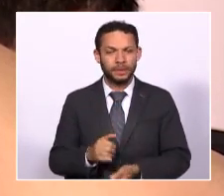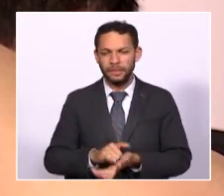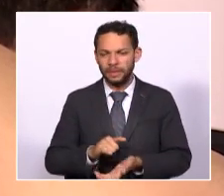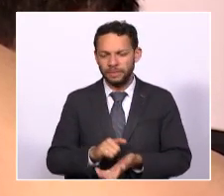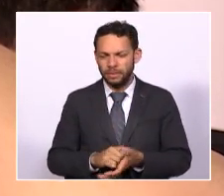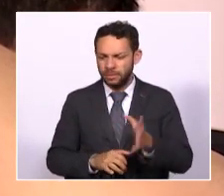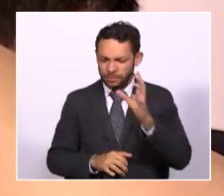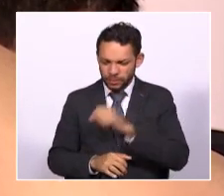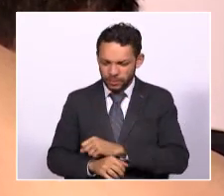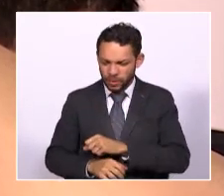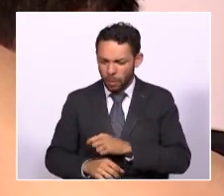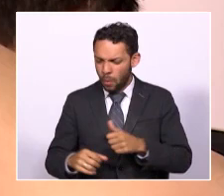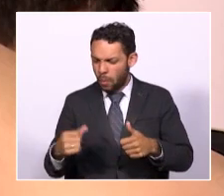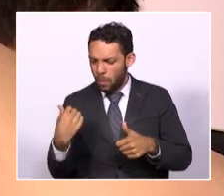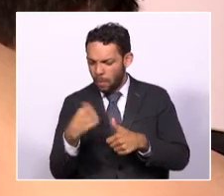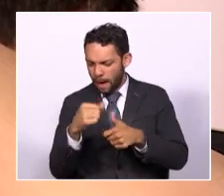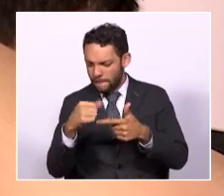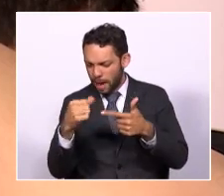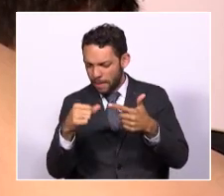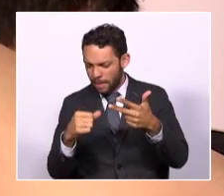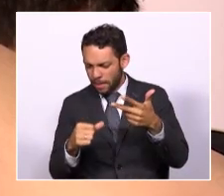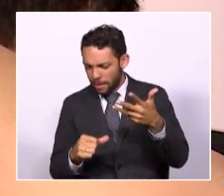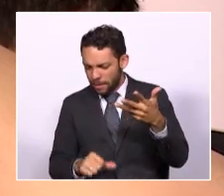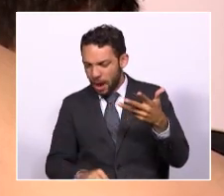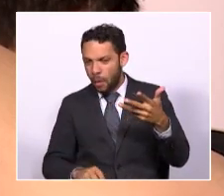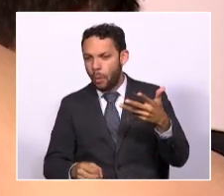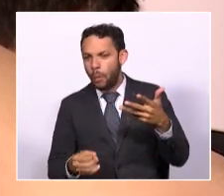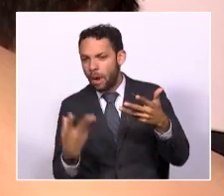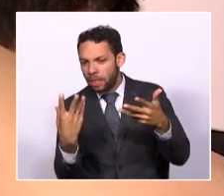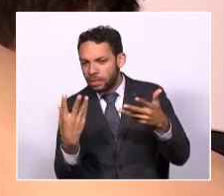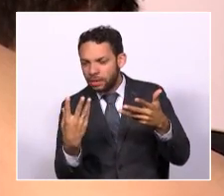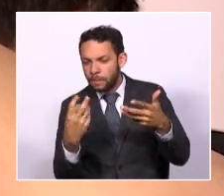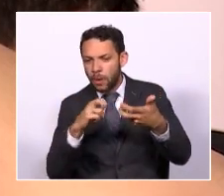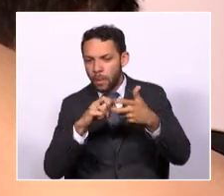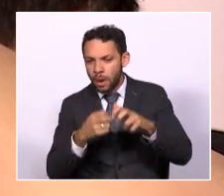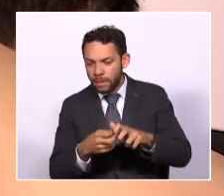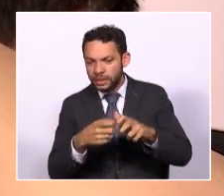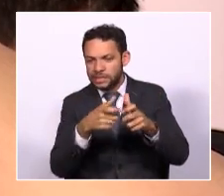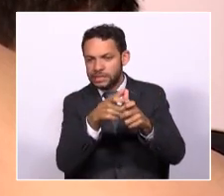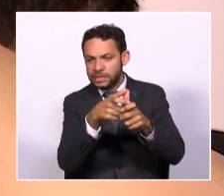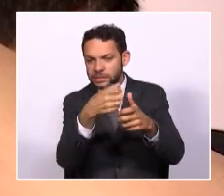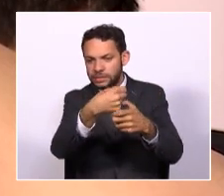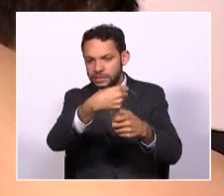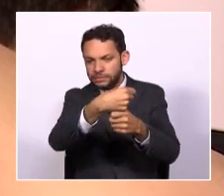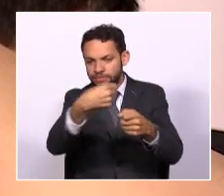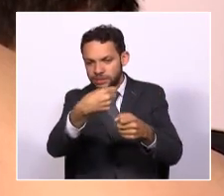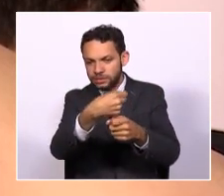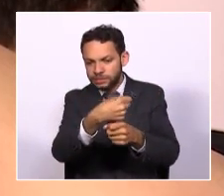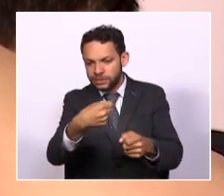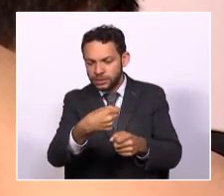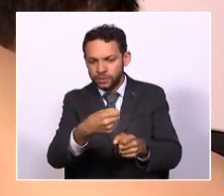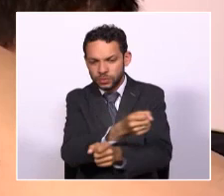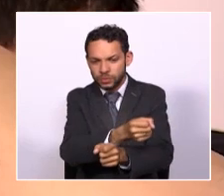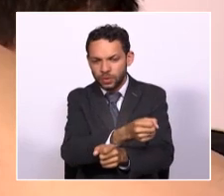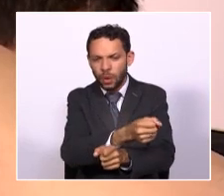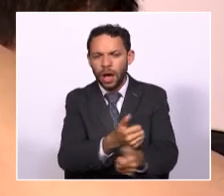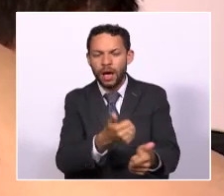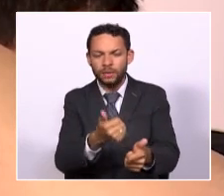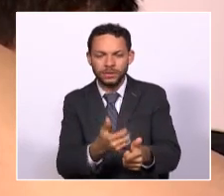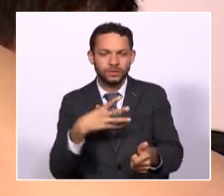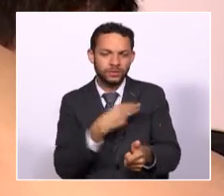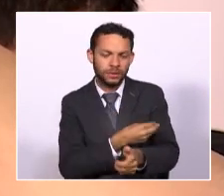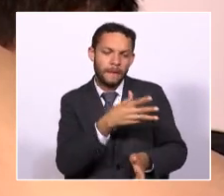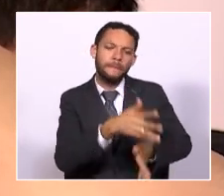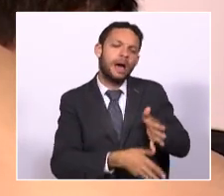qué cantidad de vértebras aproximadas, porque no va a ser exacto, están bajo ese estado, para poder saber qué tipo de manipulaciones tenemos que realizar